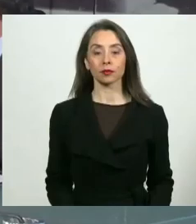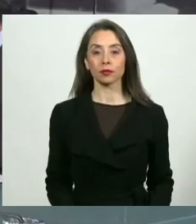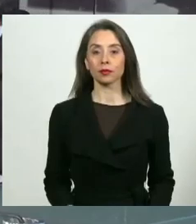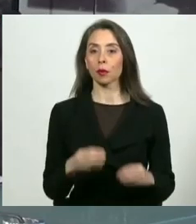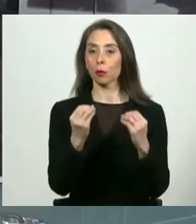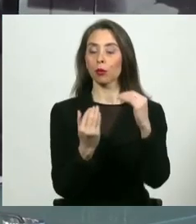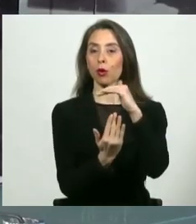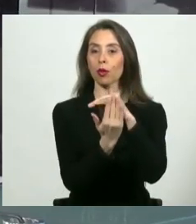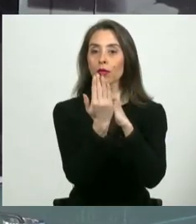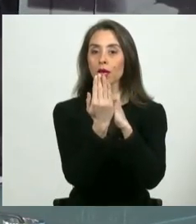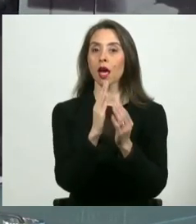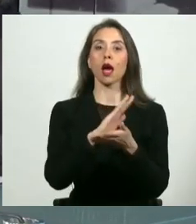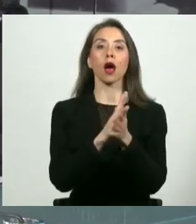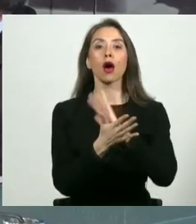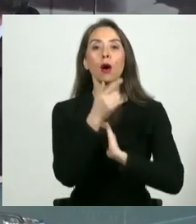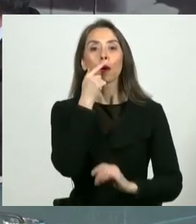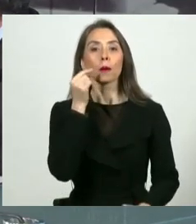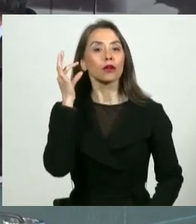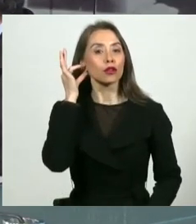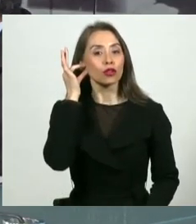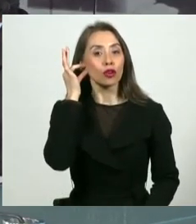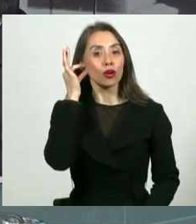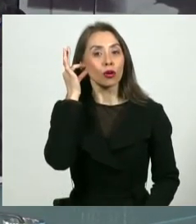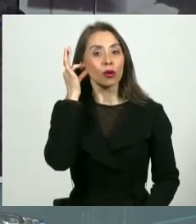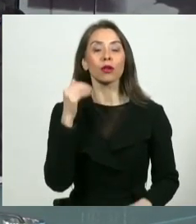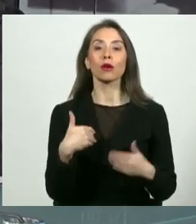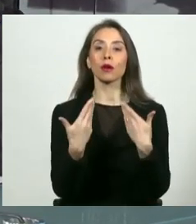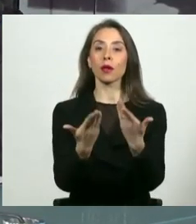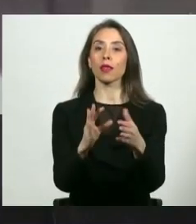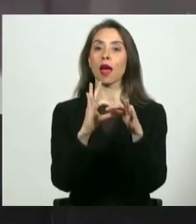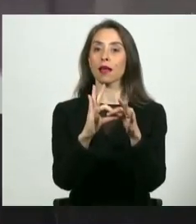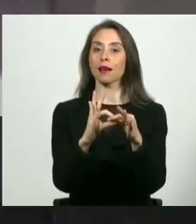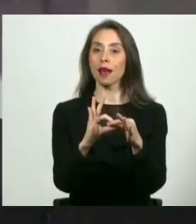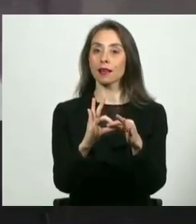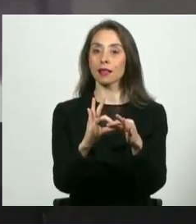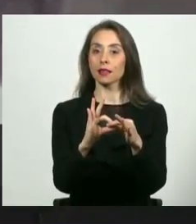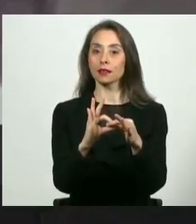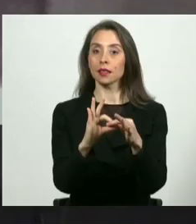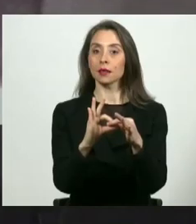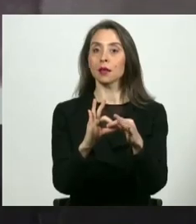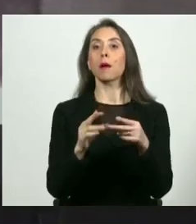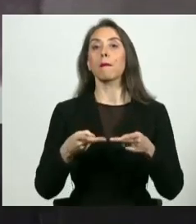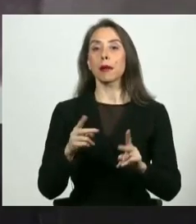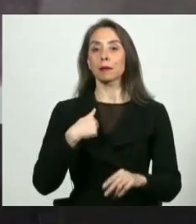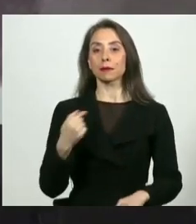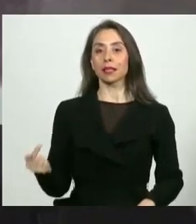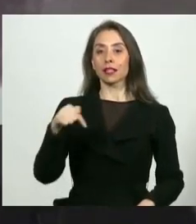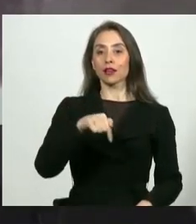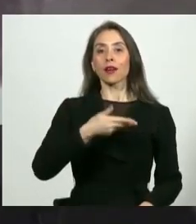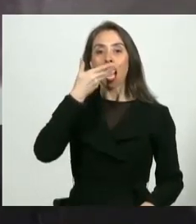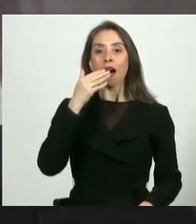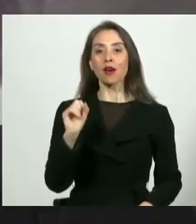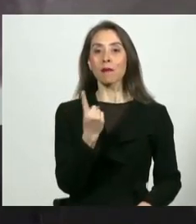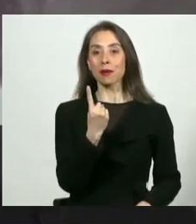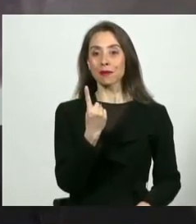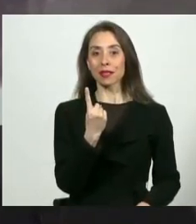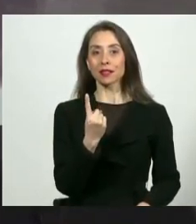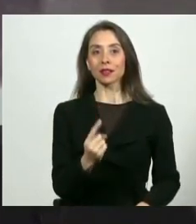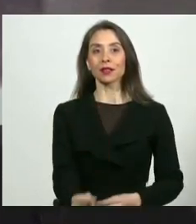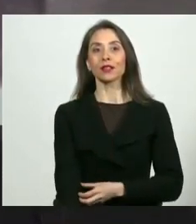Buenos días a todas y a todos. Quiero dar en primer lugar las gracias por permitirme intervenir en primer lugar.